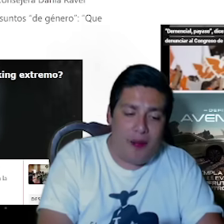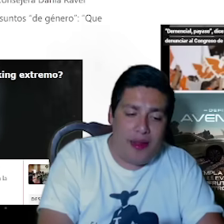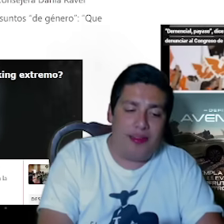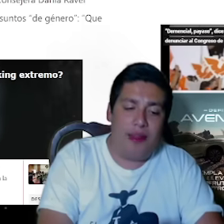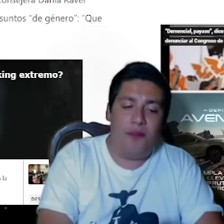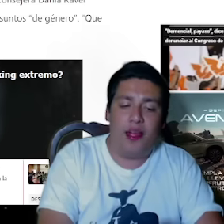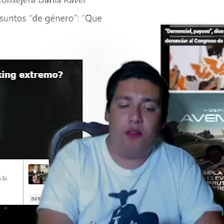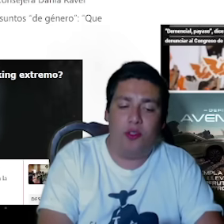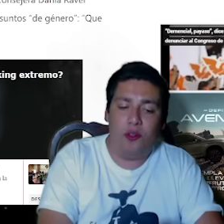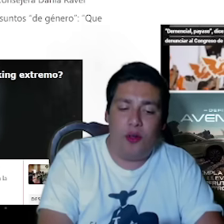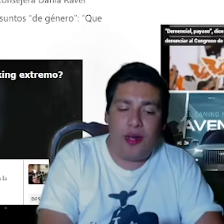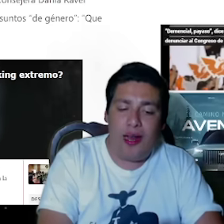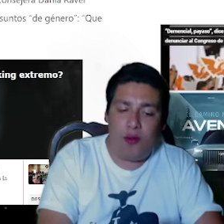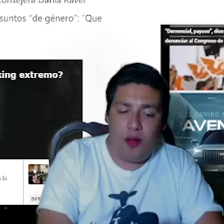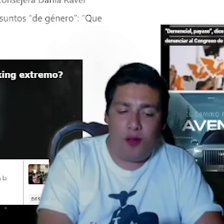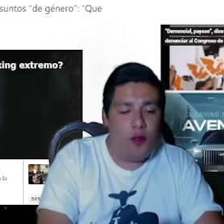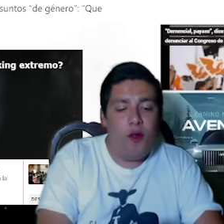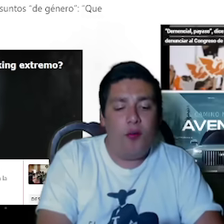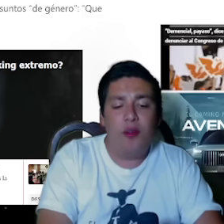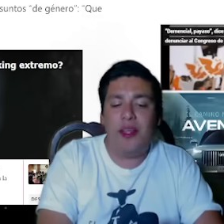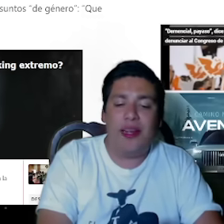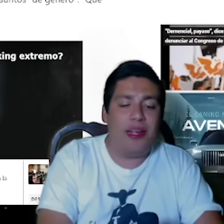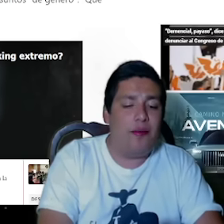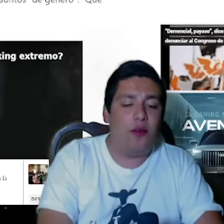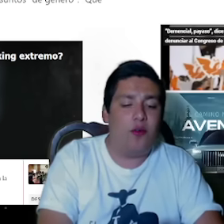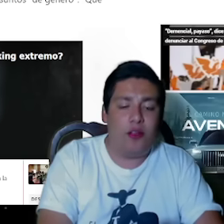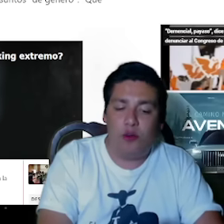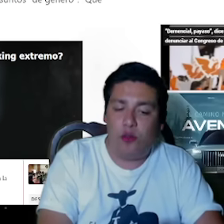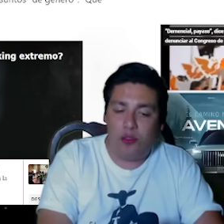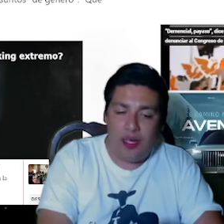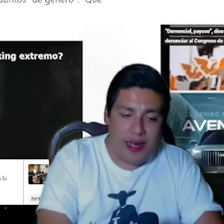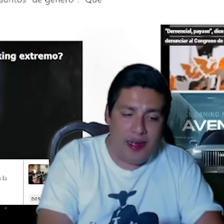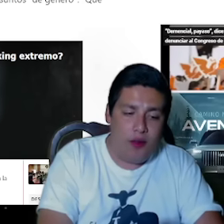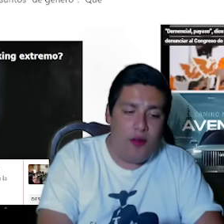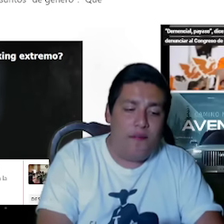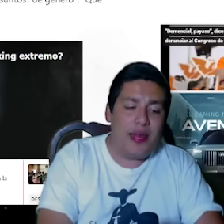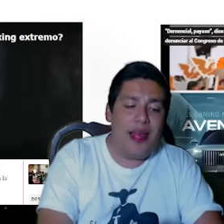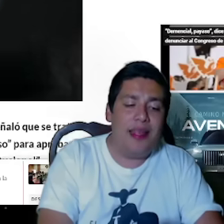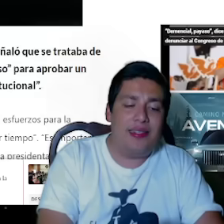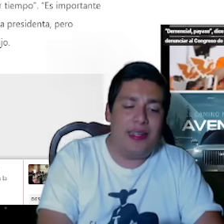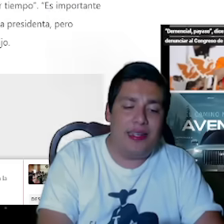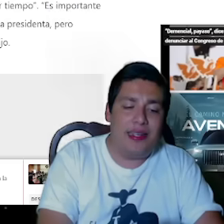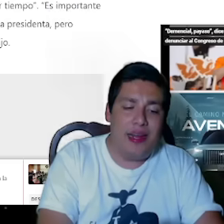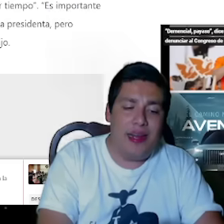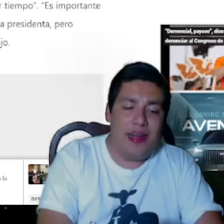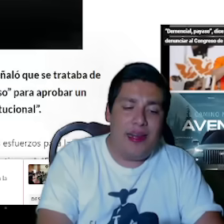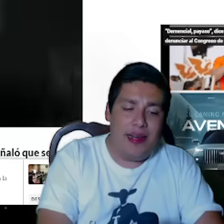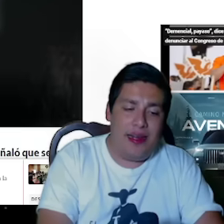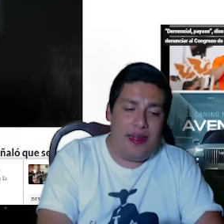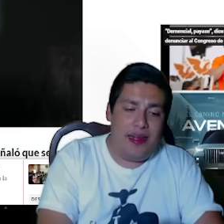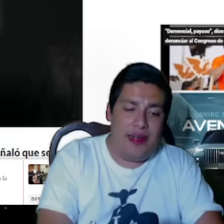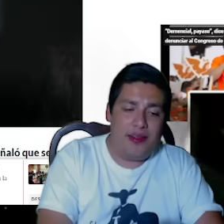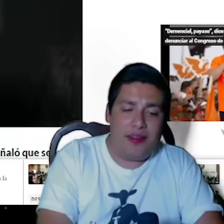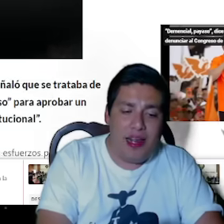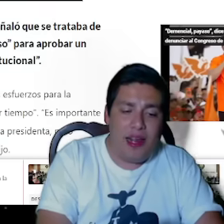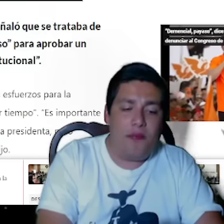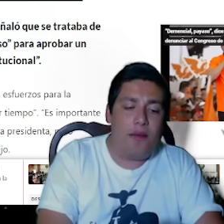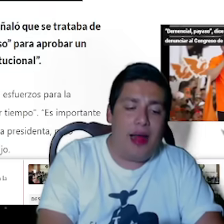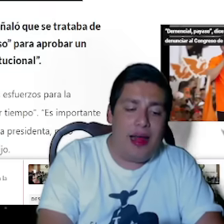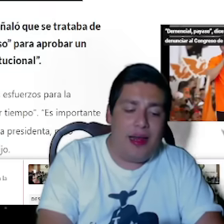Daniela Rabel también cuestionó que el acuerdo no tiene que ver con asuntos de género, que se quiere